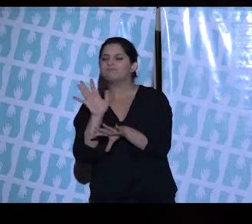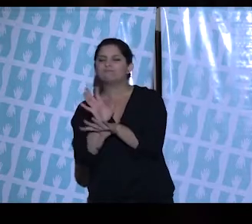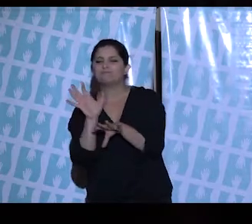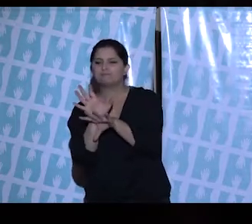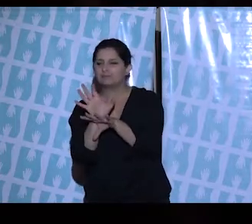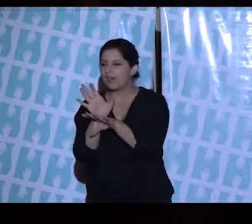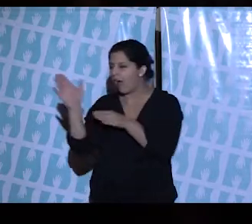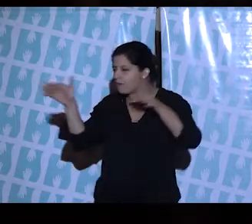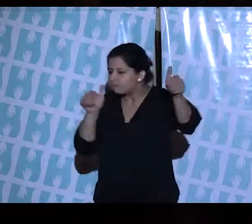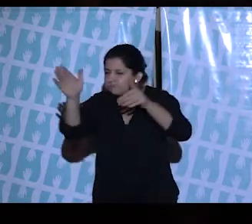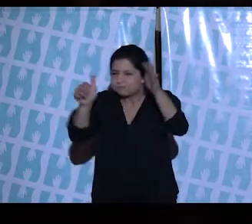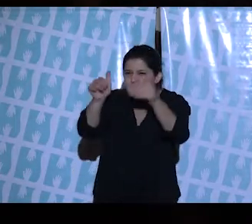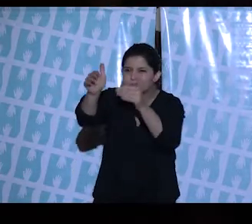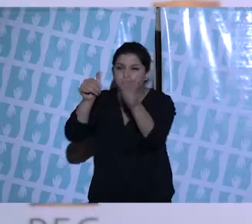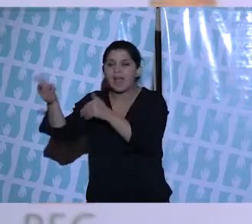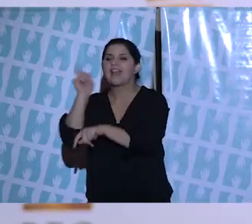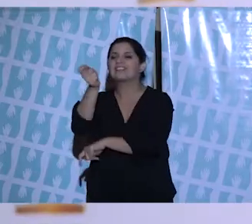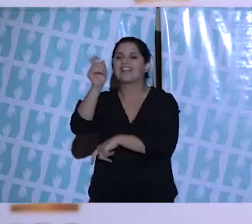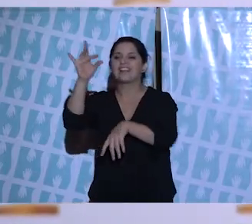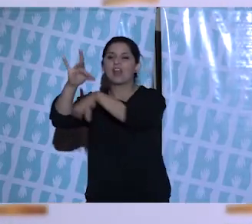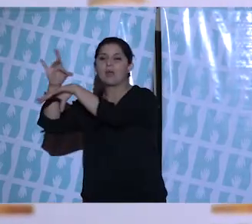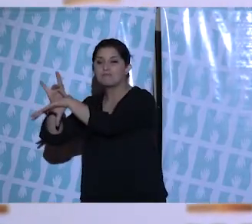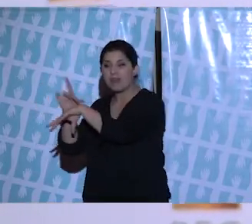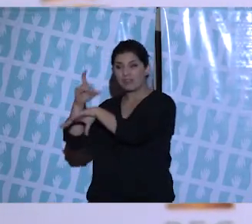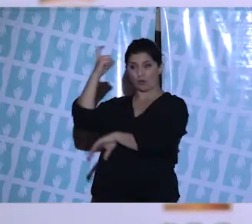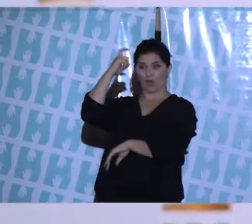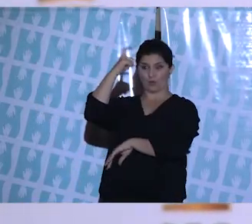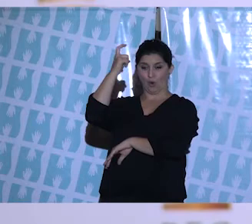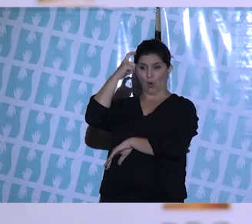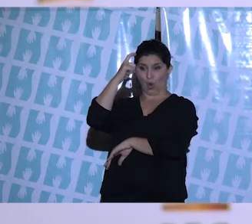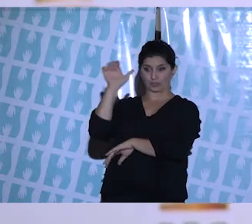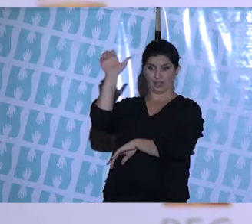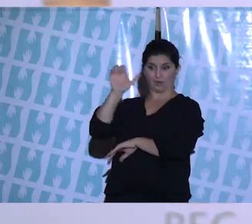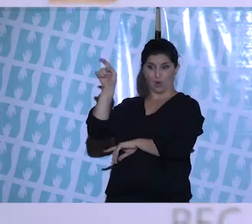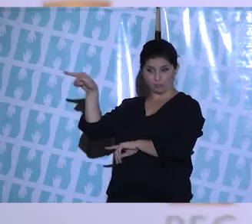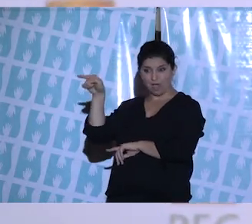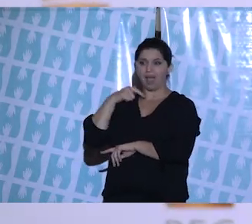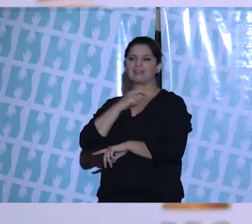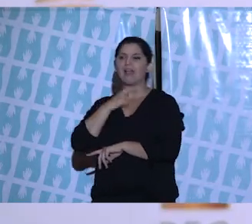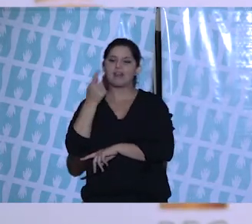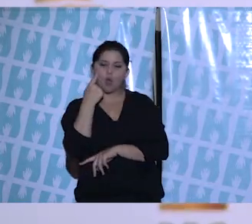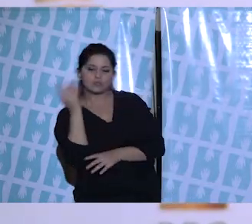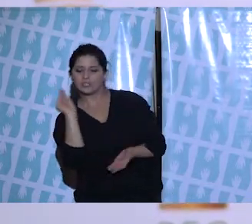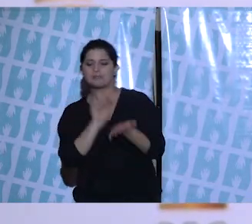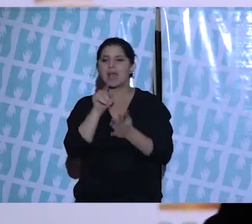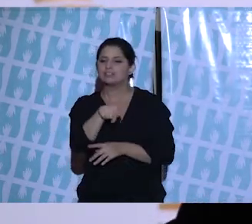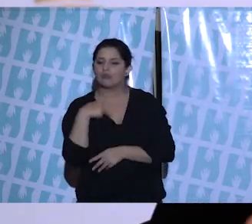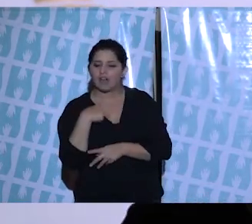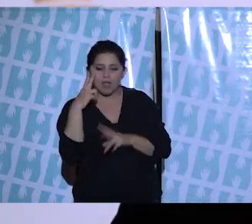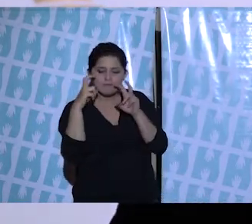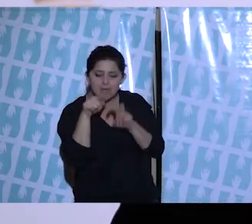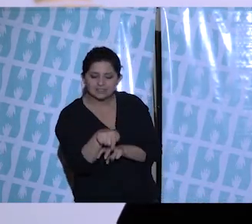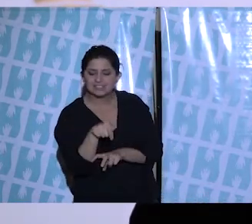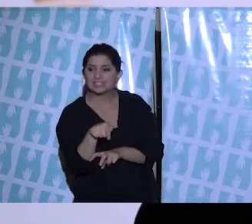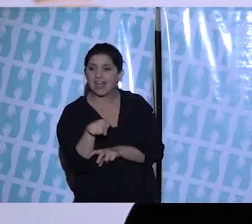para todos los jóvenes neurólogos y psiquiatras de Europa que estuvieran interesados en conocer más acerca de las